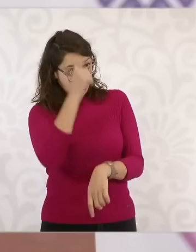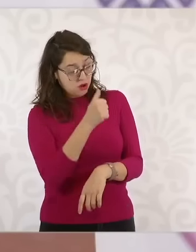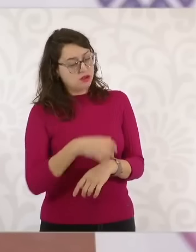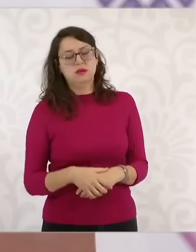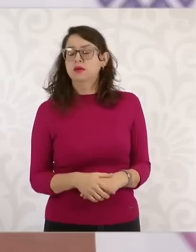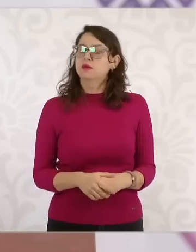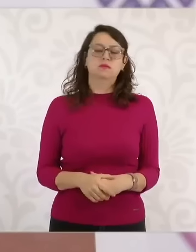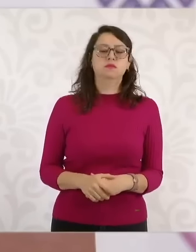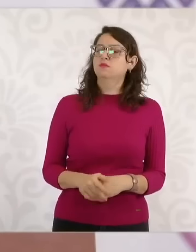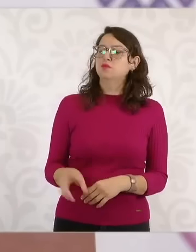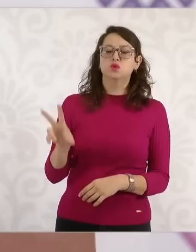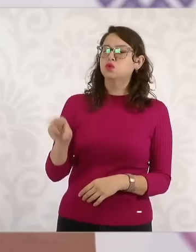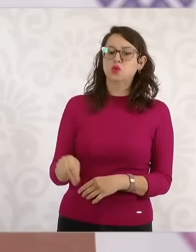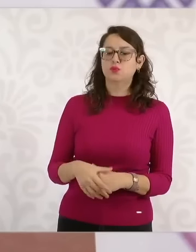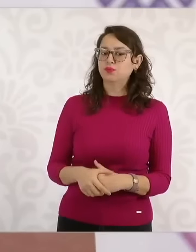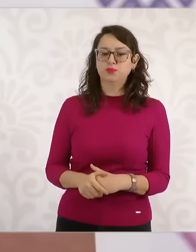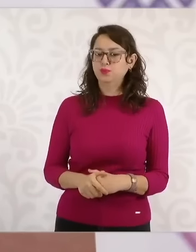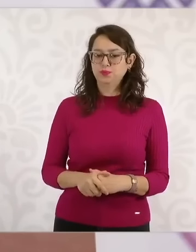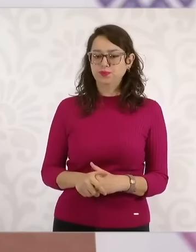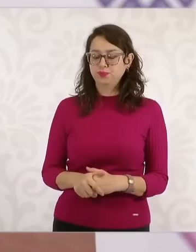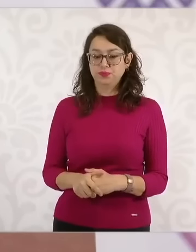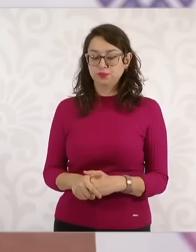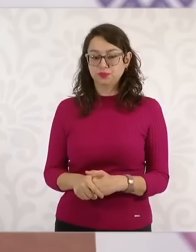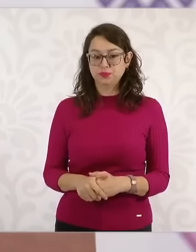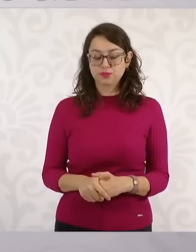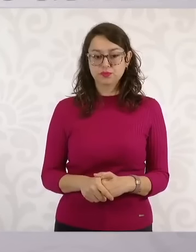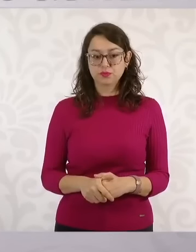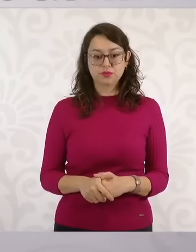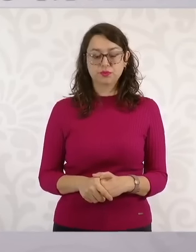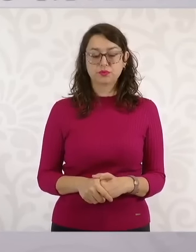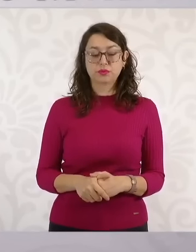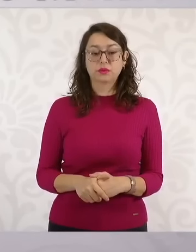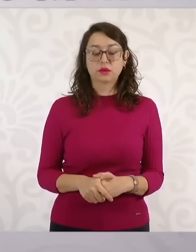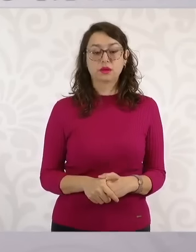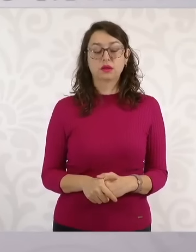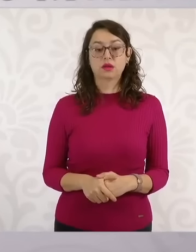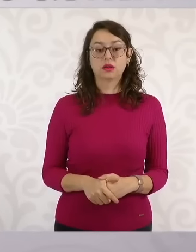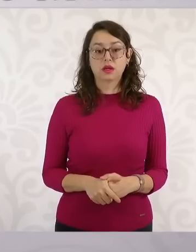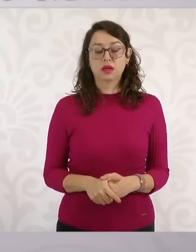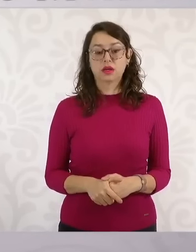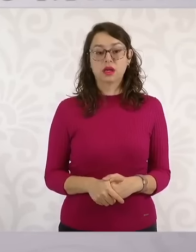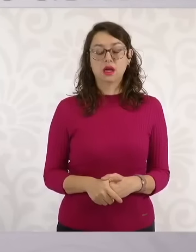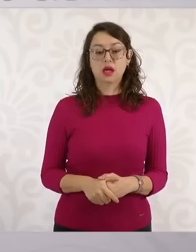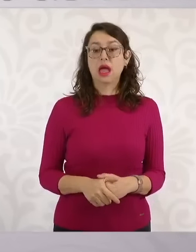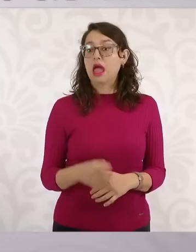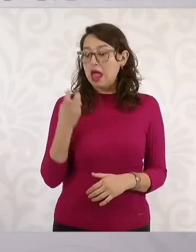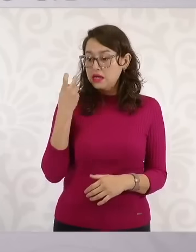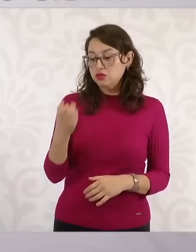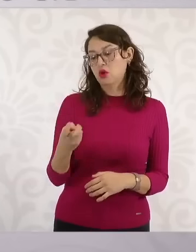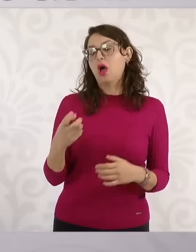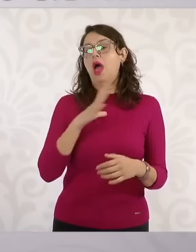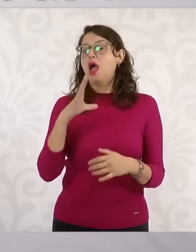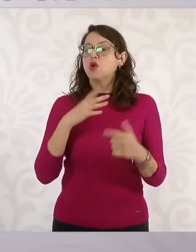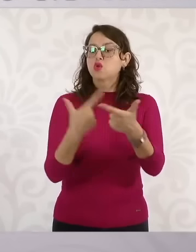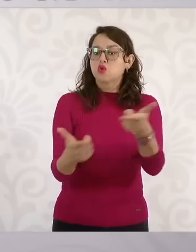viene de los grupos del entendimiento bilateral.